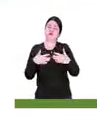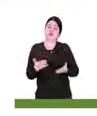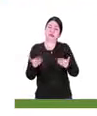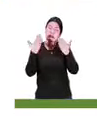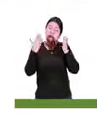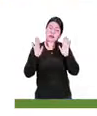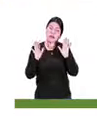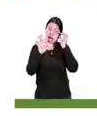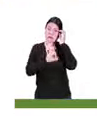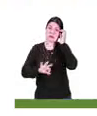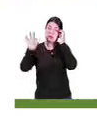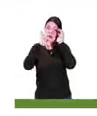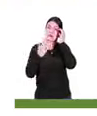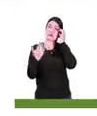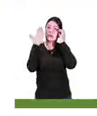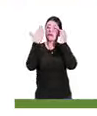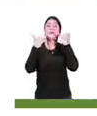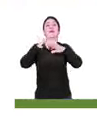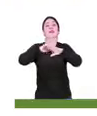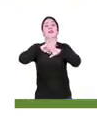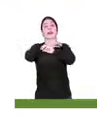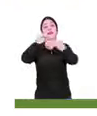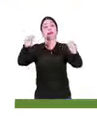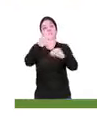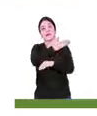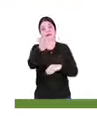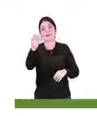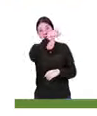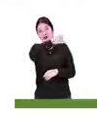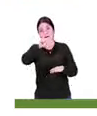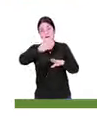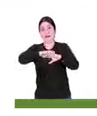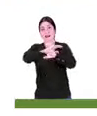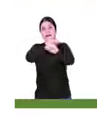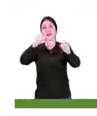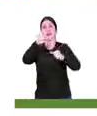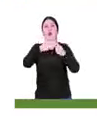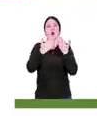estamos anunciándole a todas las personas que están alrededor de cuáles son